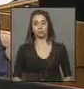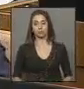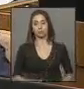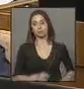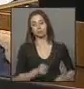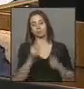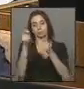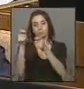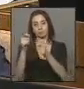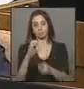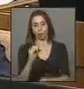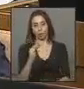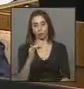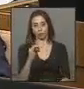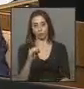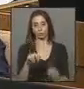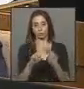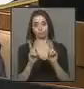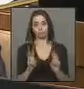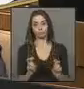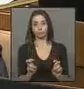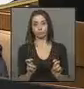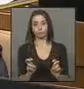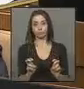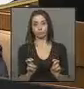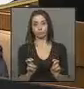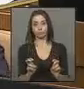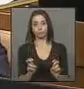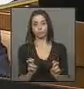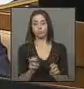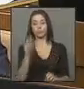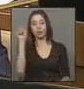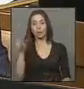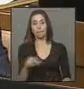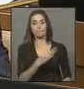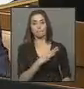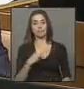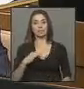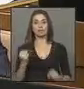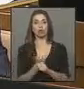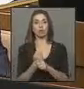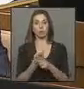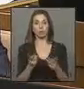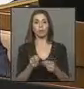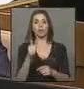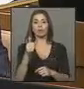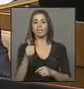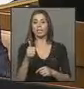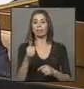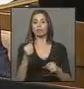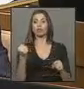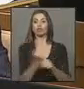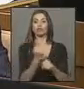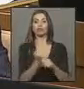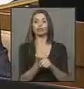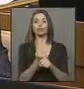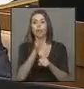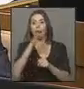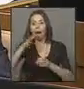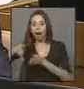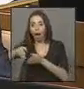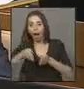quiero oficiar en esta materia, al Ministro de Obras Públicas, al Director de Obras Hidráulicas,